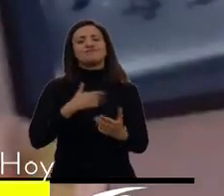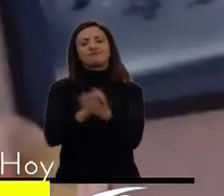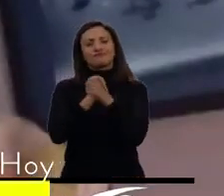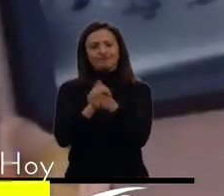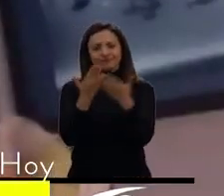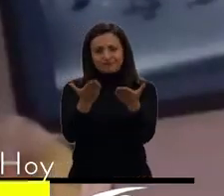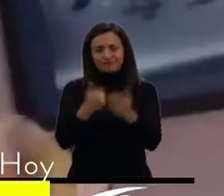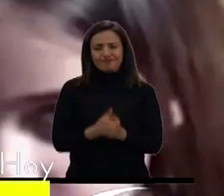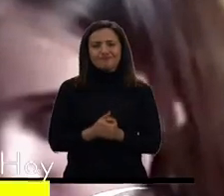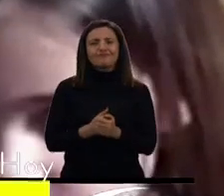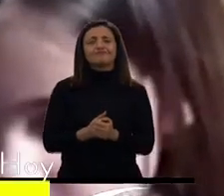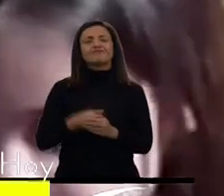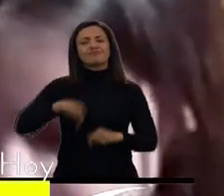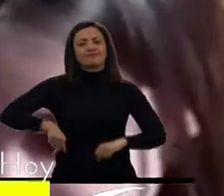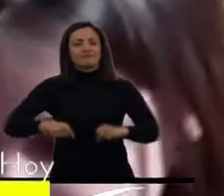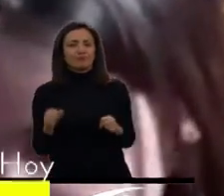Colombia.